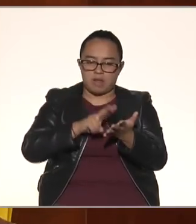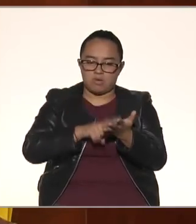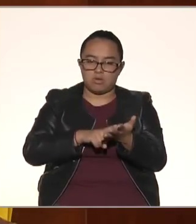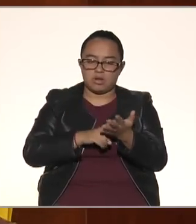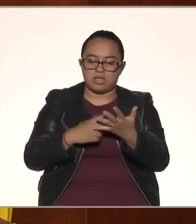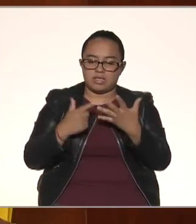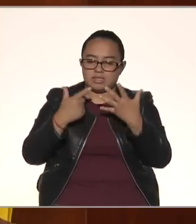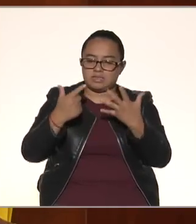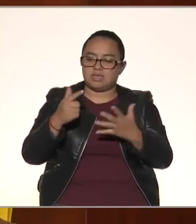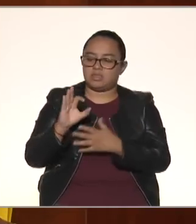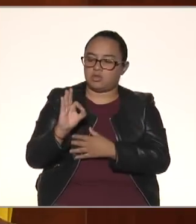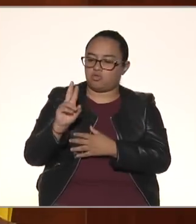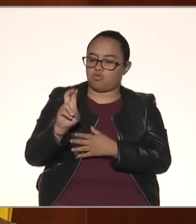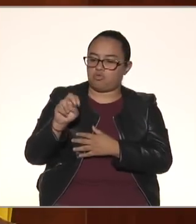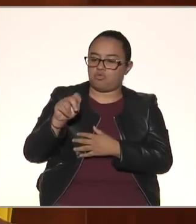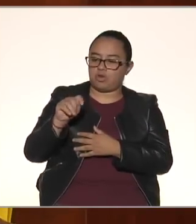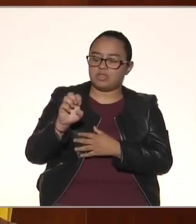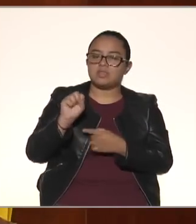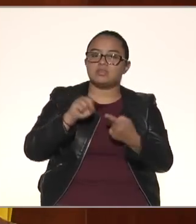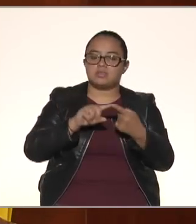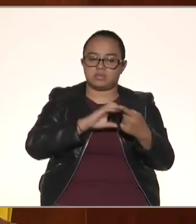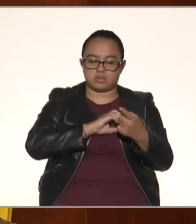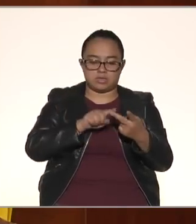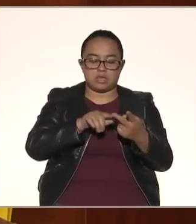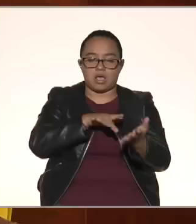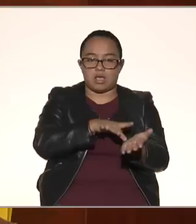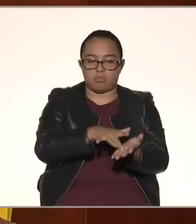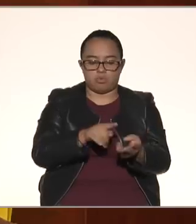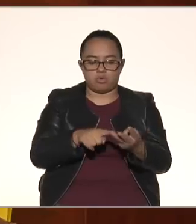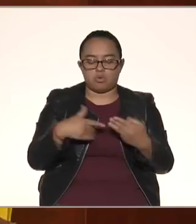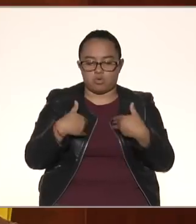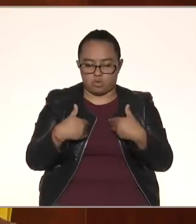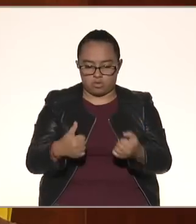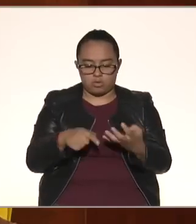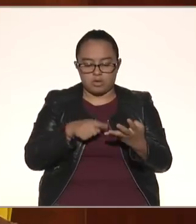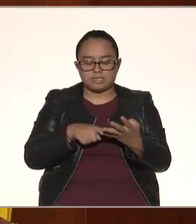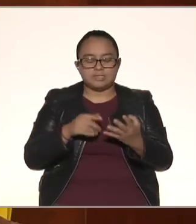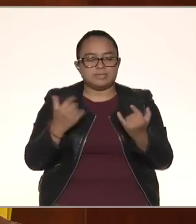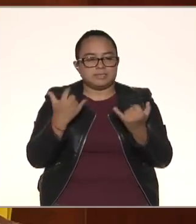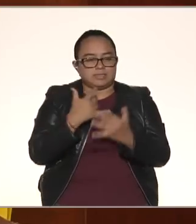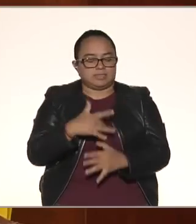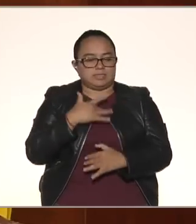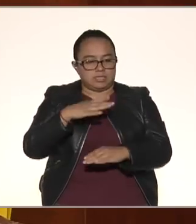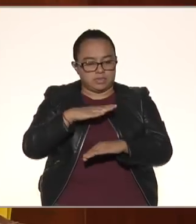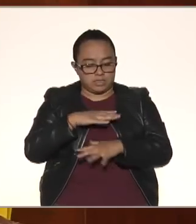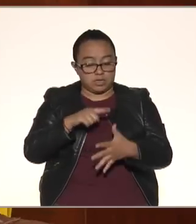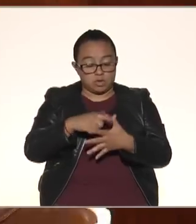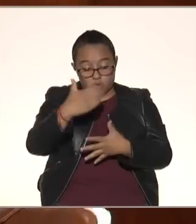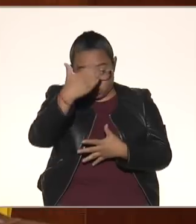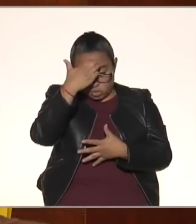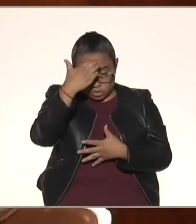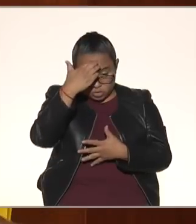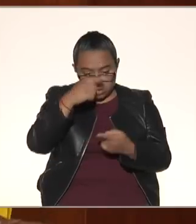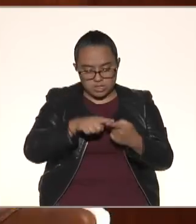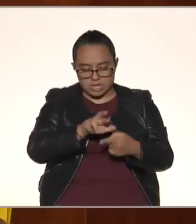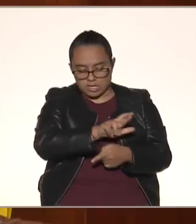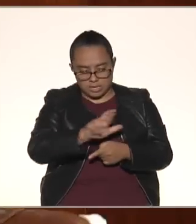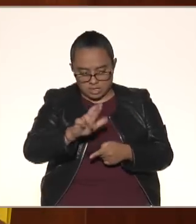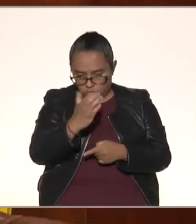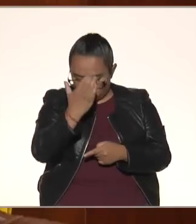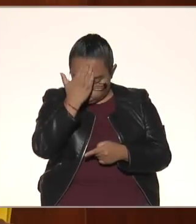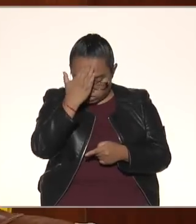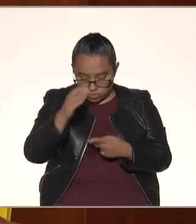llamamos las siete fuentes, son afecto, apoyo, comprensión, placer, conocimiento, reconocimiento,